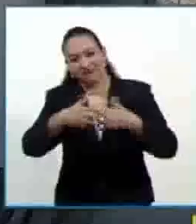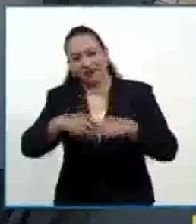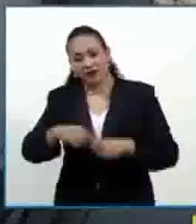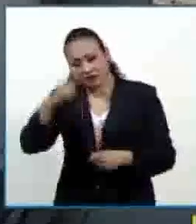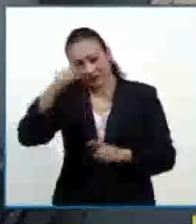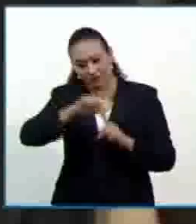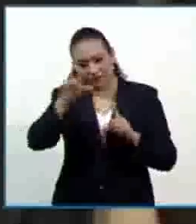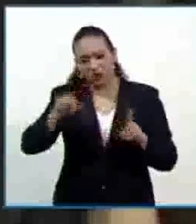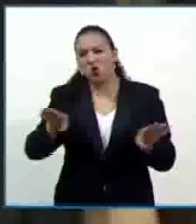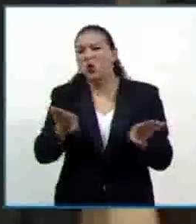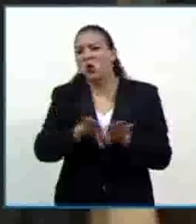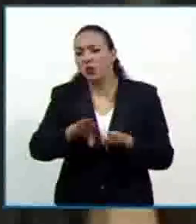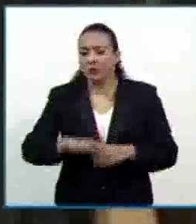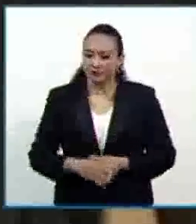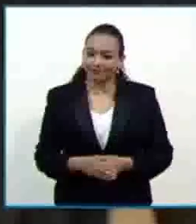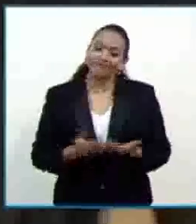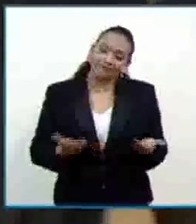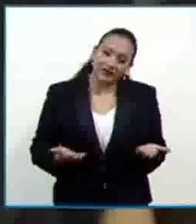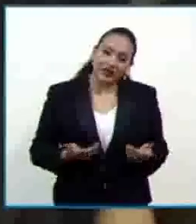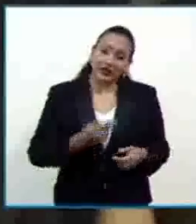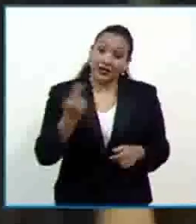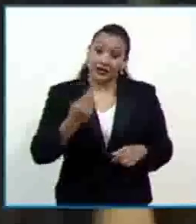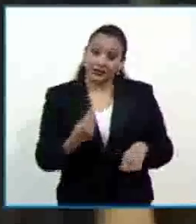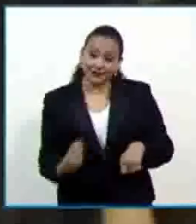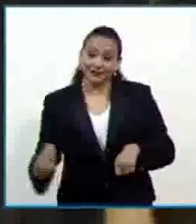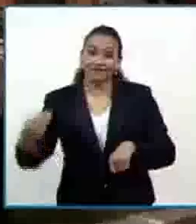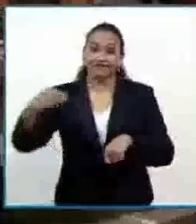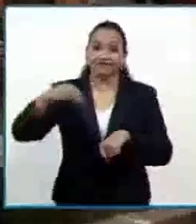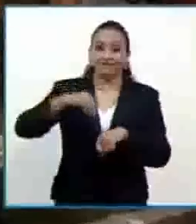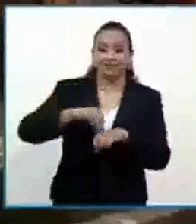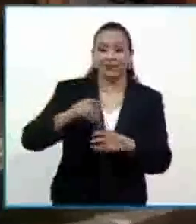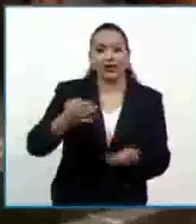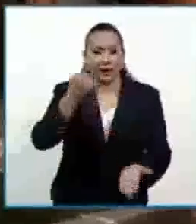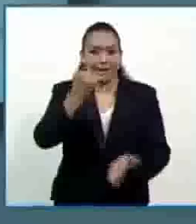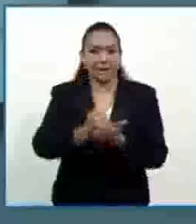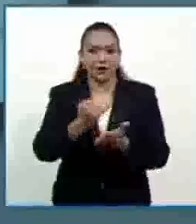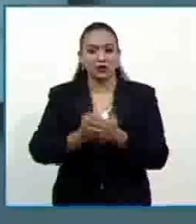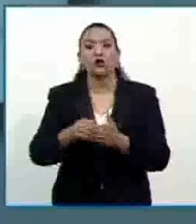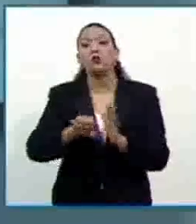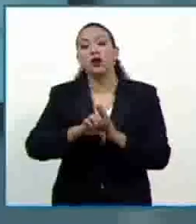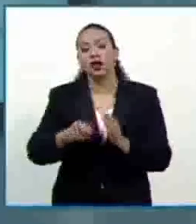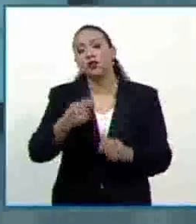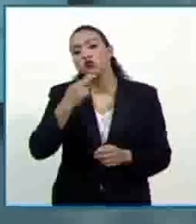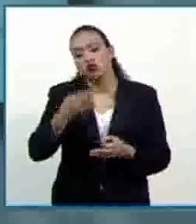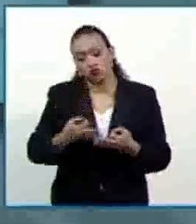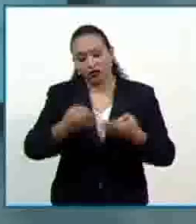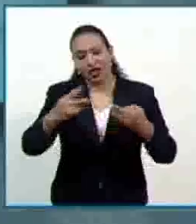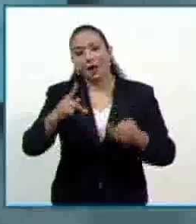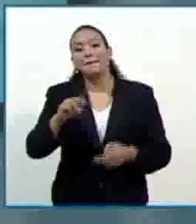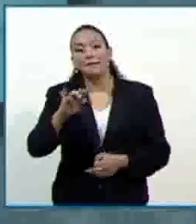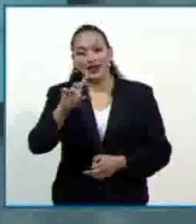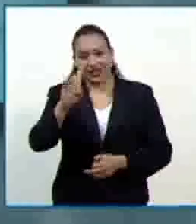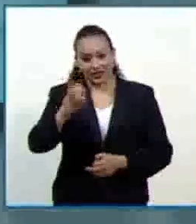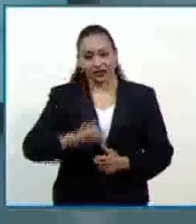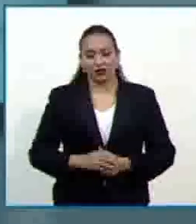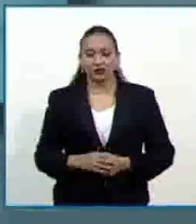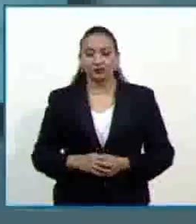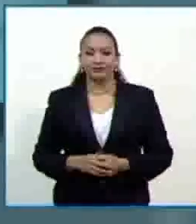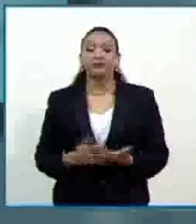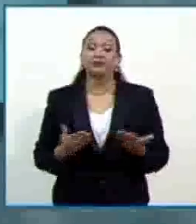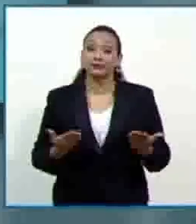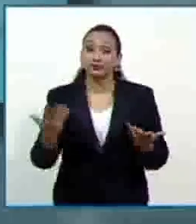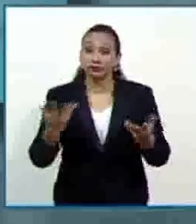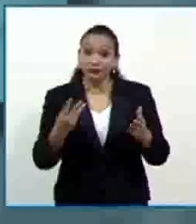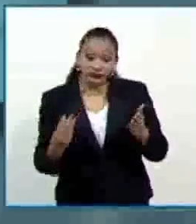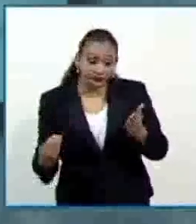país sería a través de una actualización en la recaudación del impuesto predial. Ampliar la base